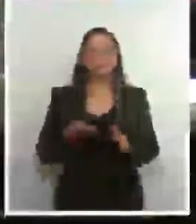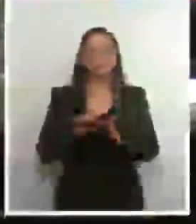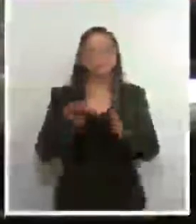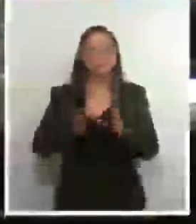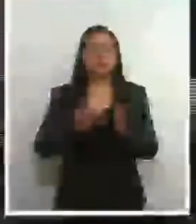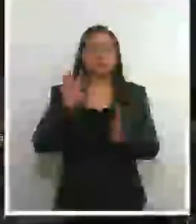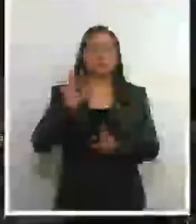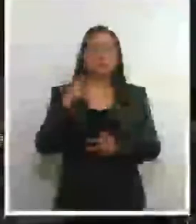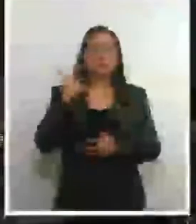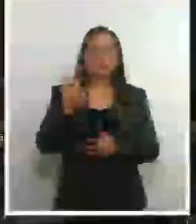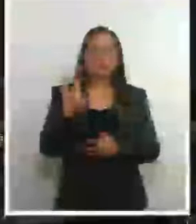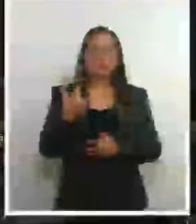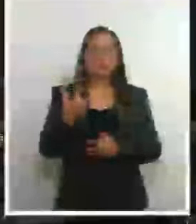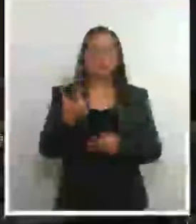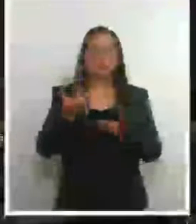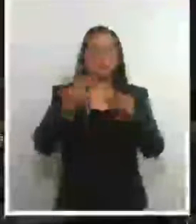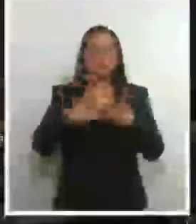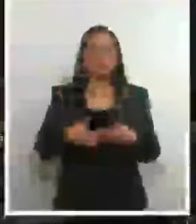Artículo 47,